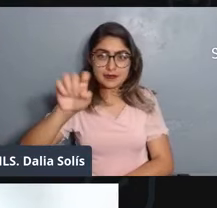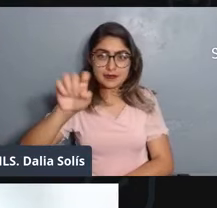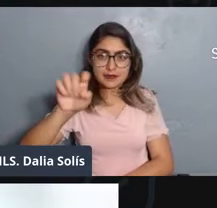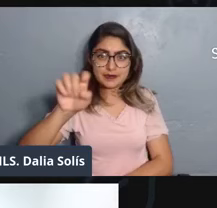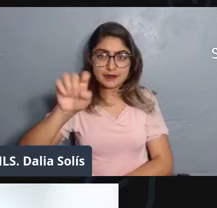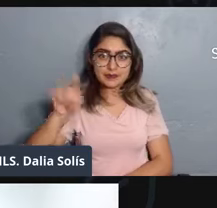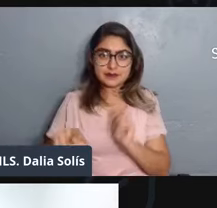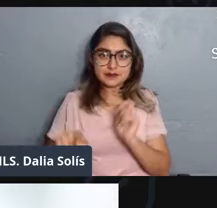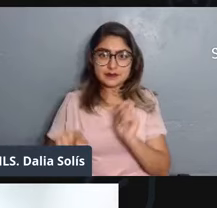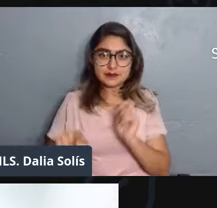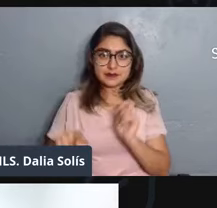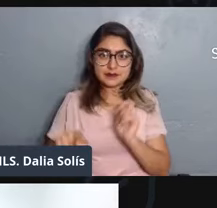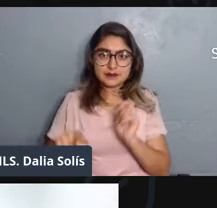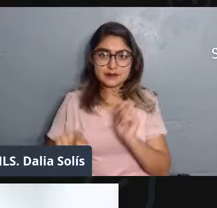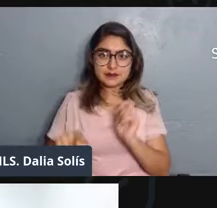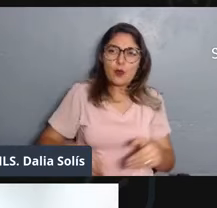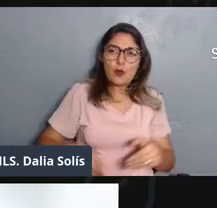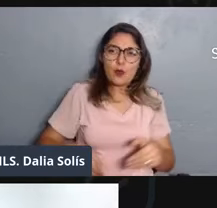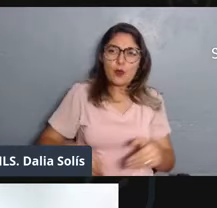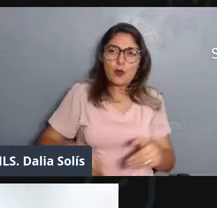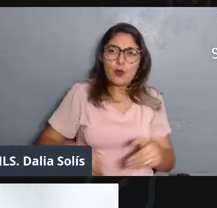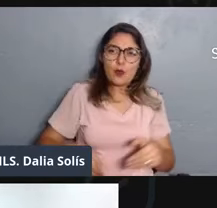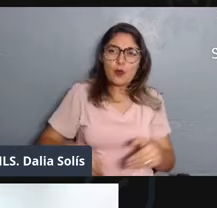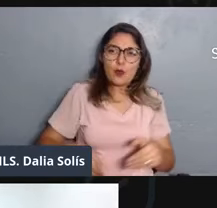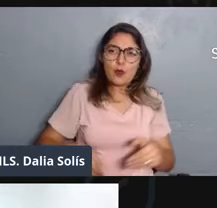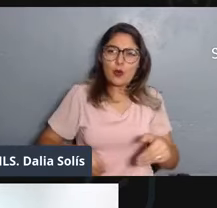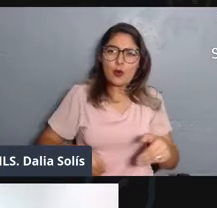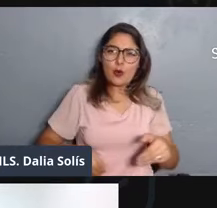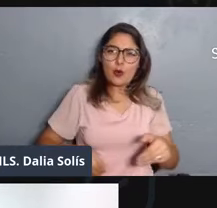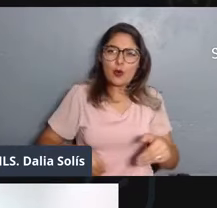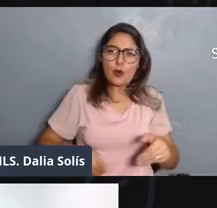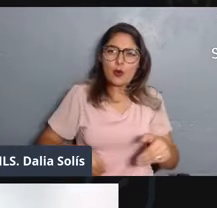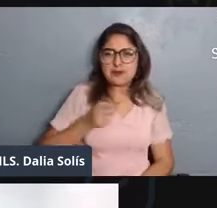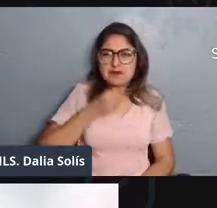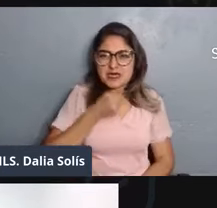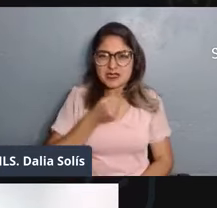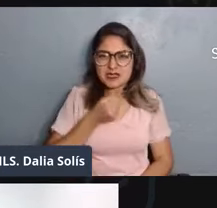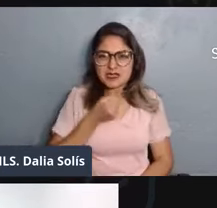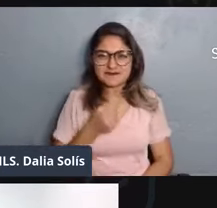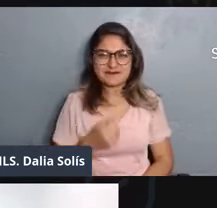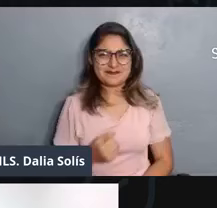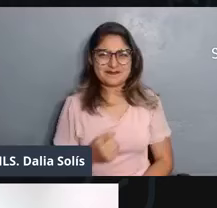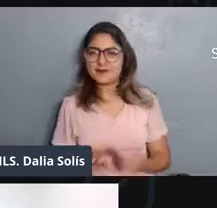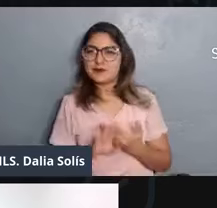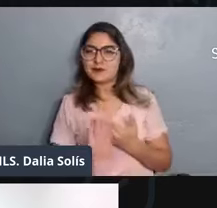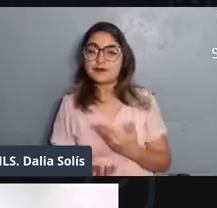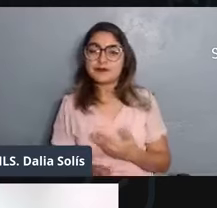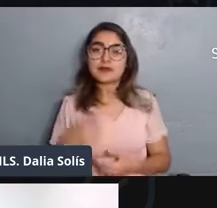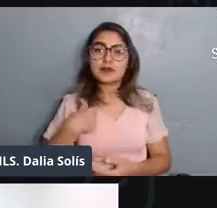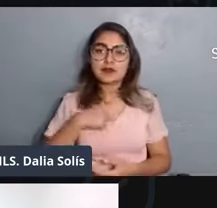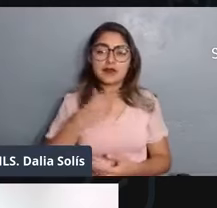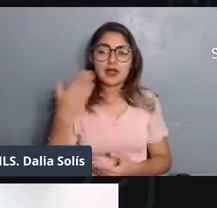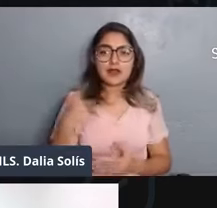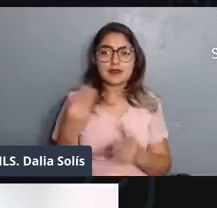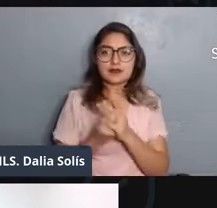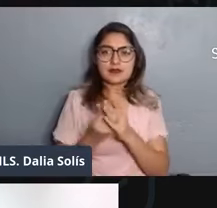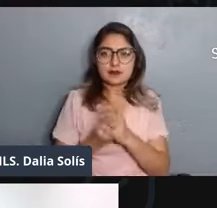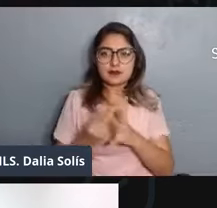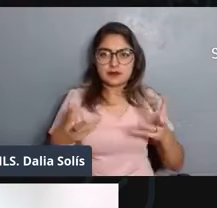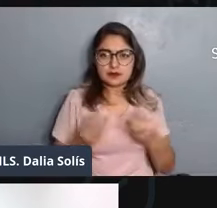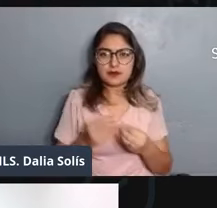uno de los cursos que hicimos con AMSAC, es un tributo a la vejez, es toda esta experiencia, todas estas